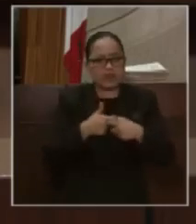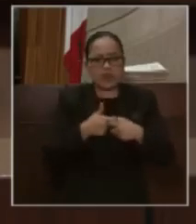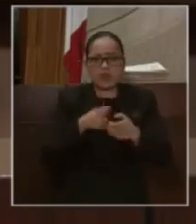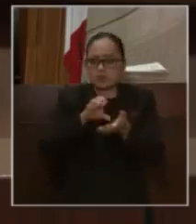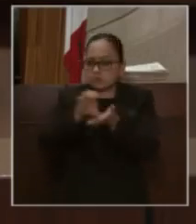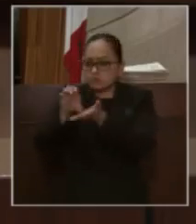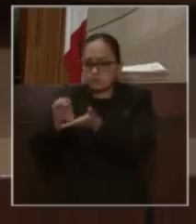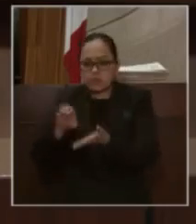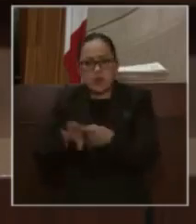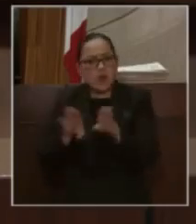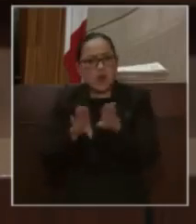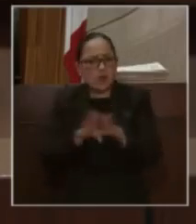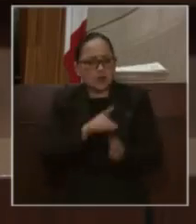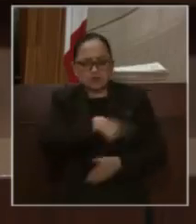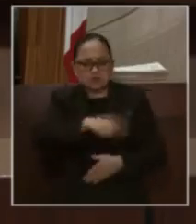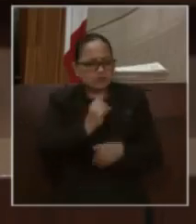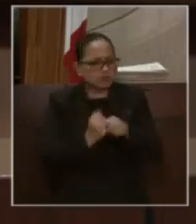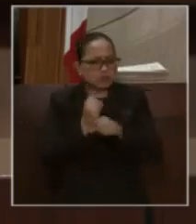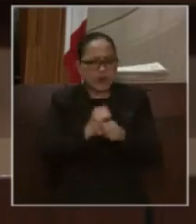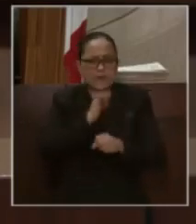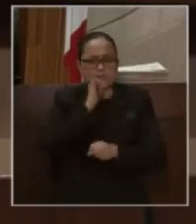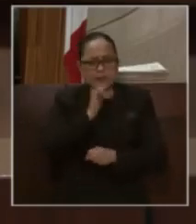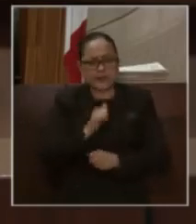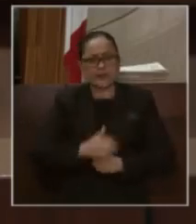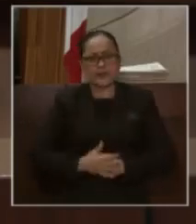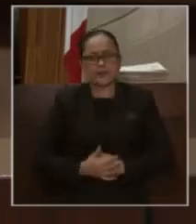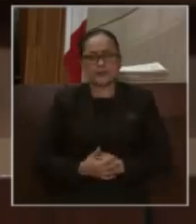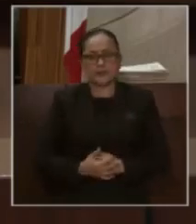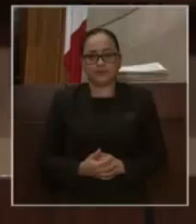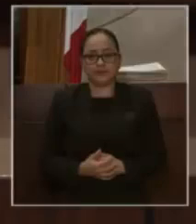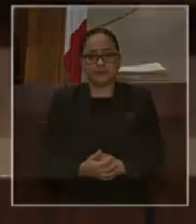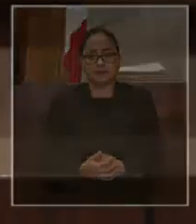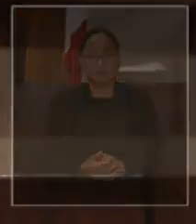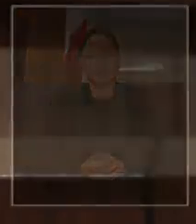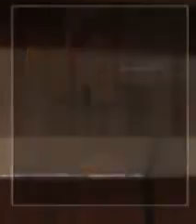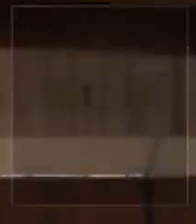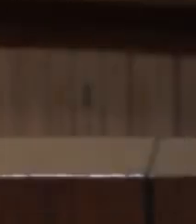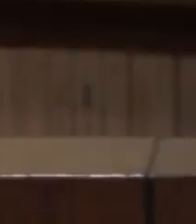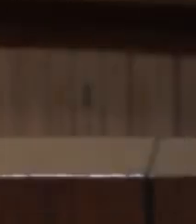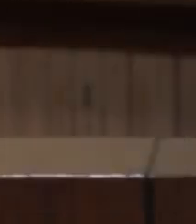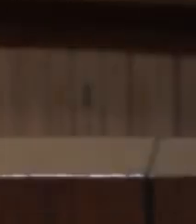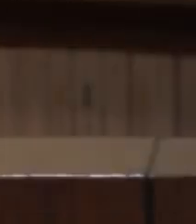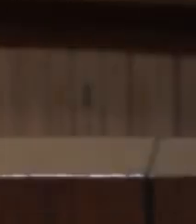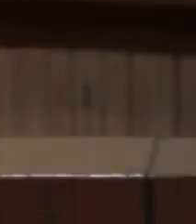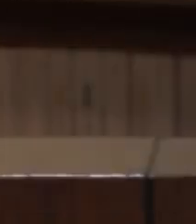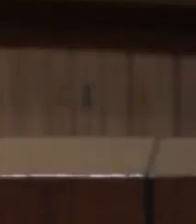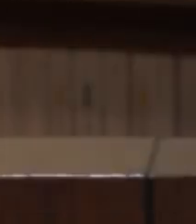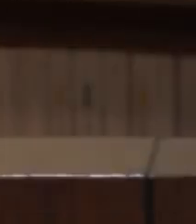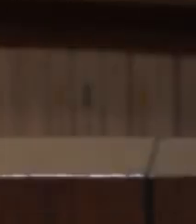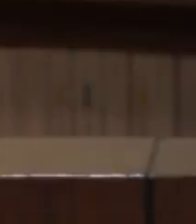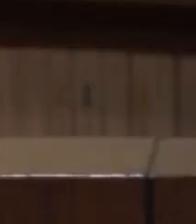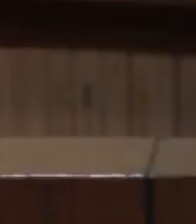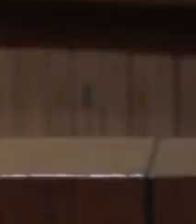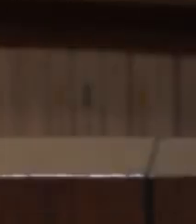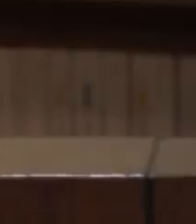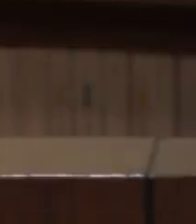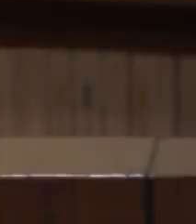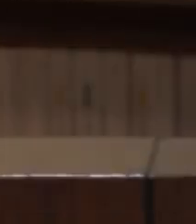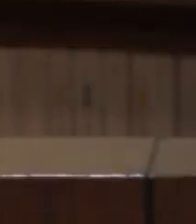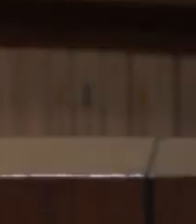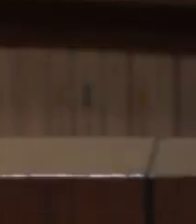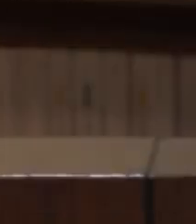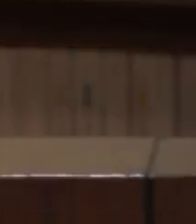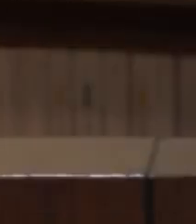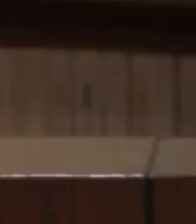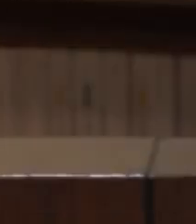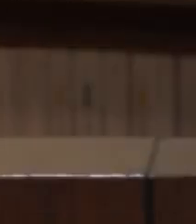Morena, siendo que al cierre de la instrucción ya contaba con el informe anual del ejercicio